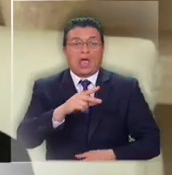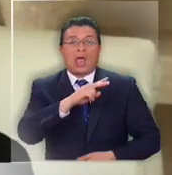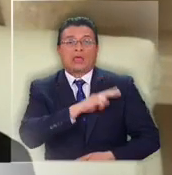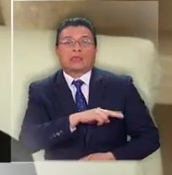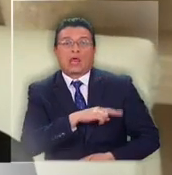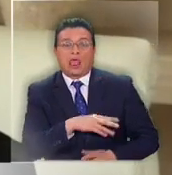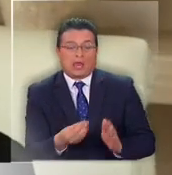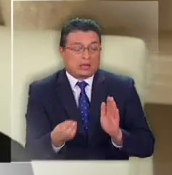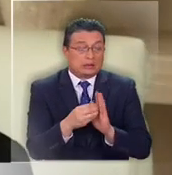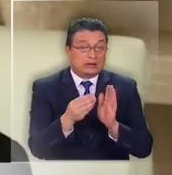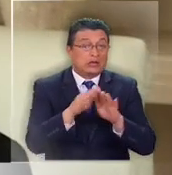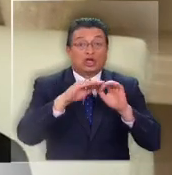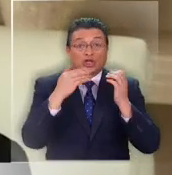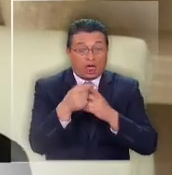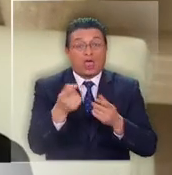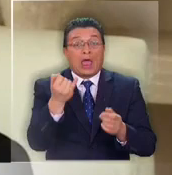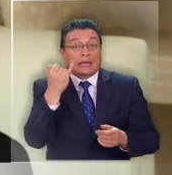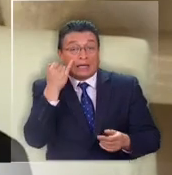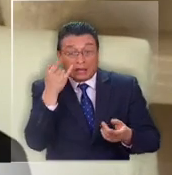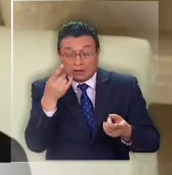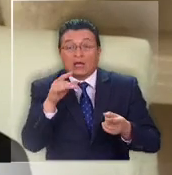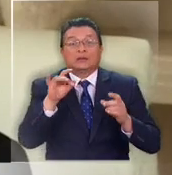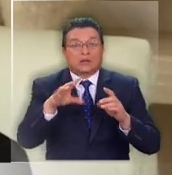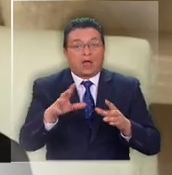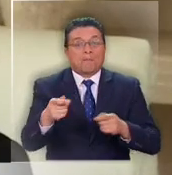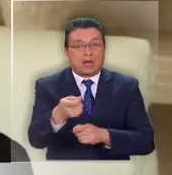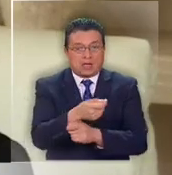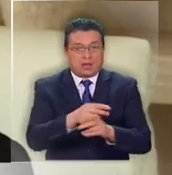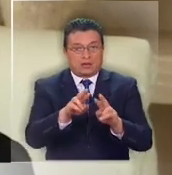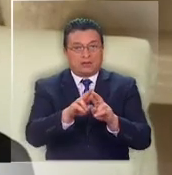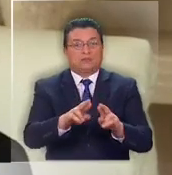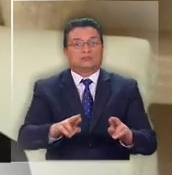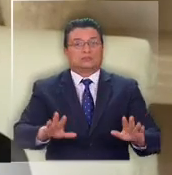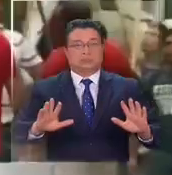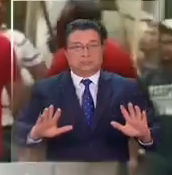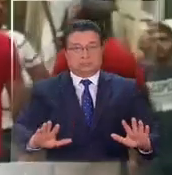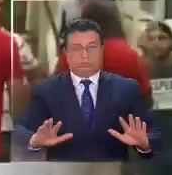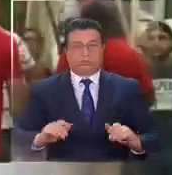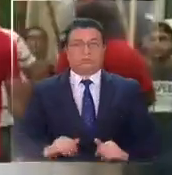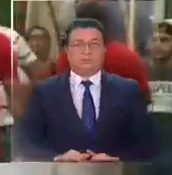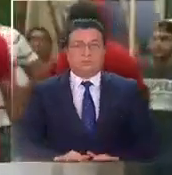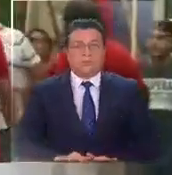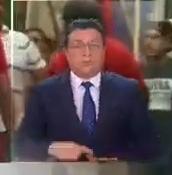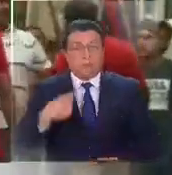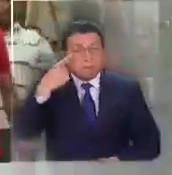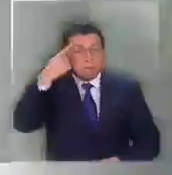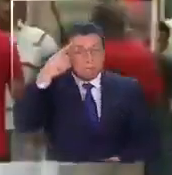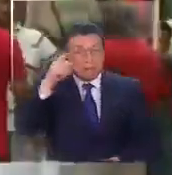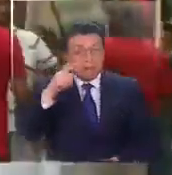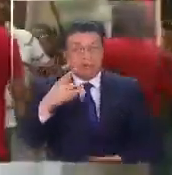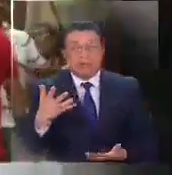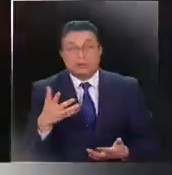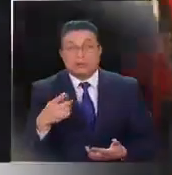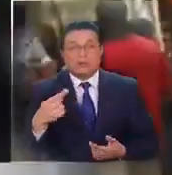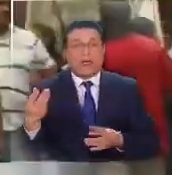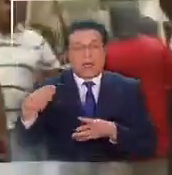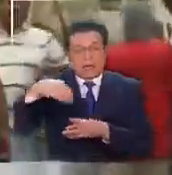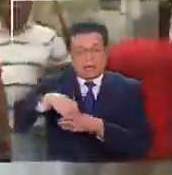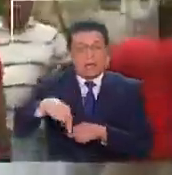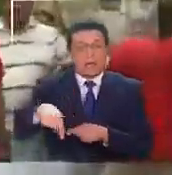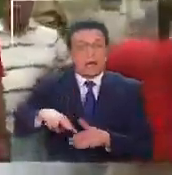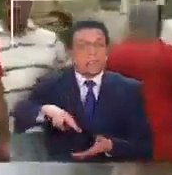montos, debería llevar algo de tranquilidad al mercado como para estabilizar la situación. Pero la decisión tiene costos